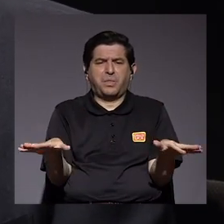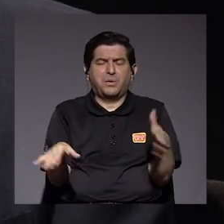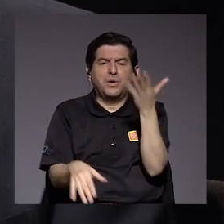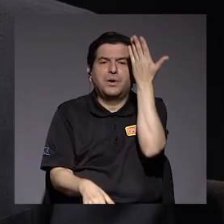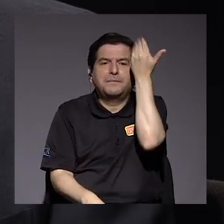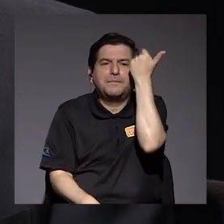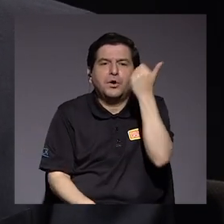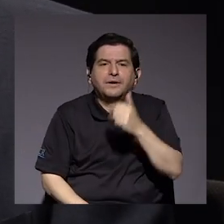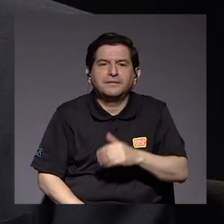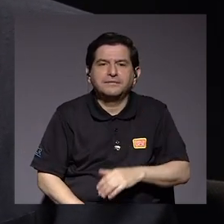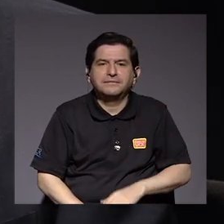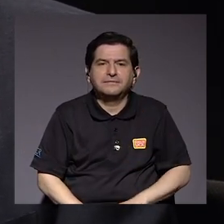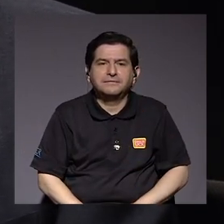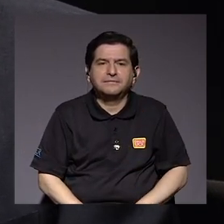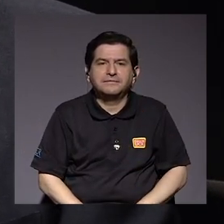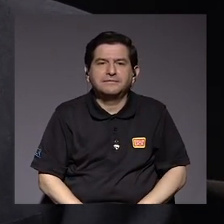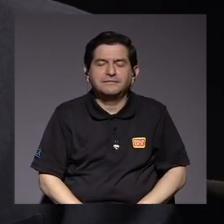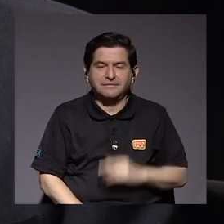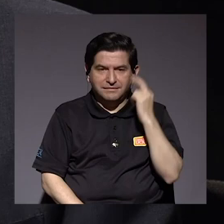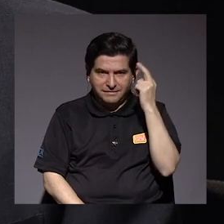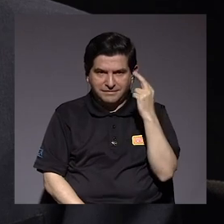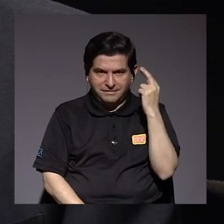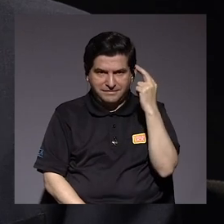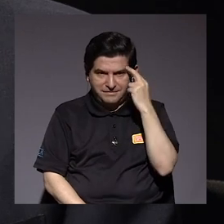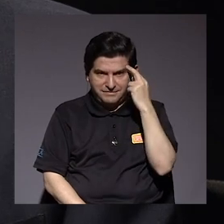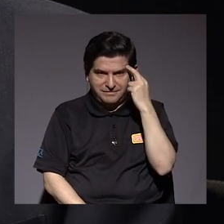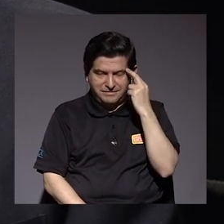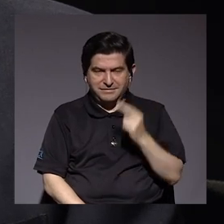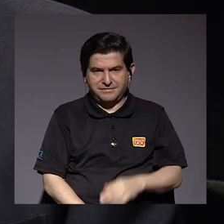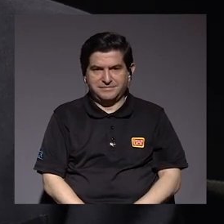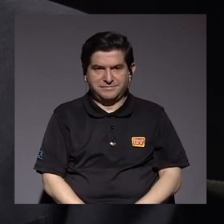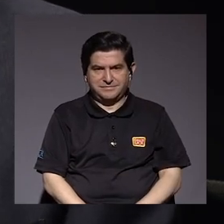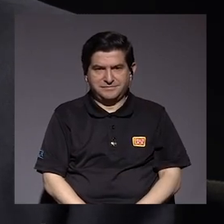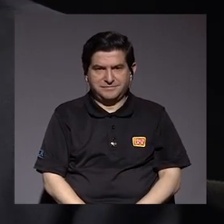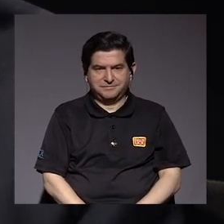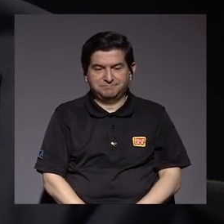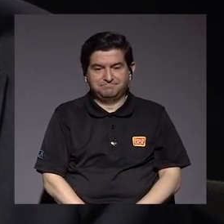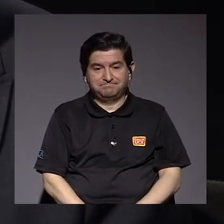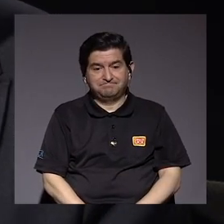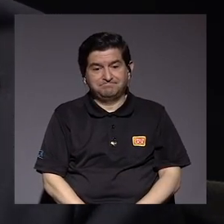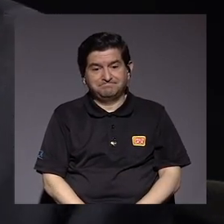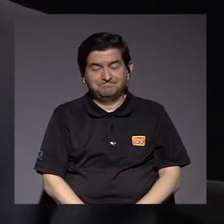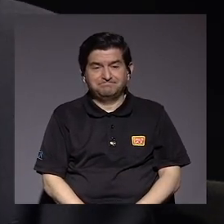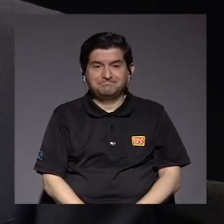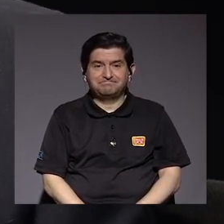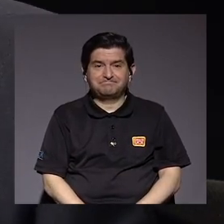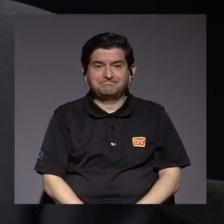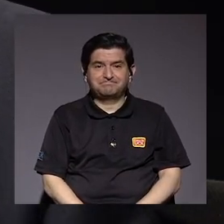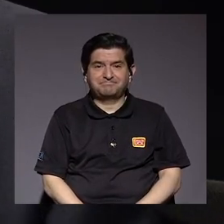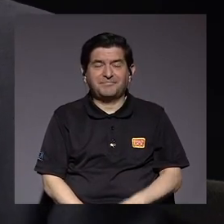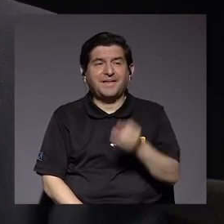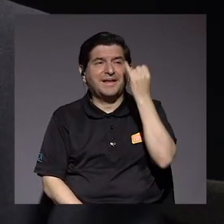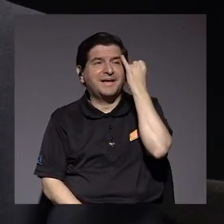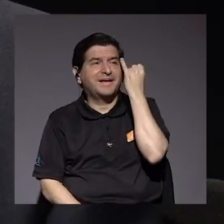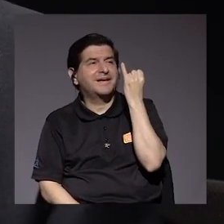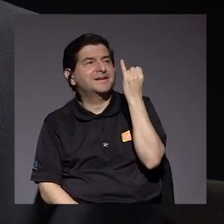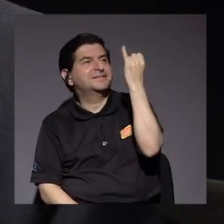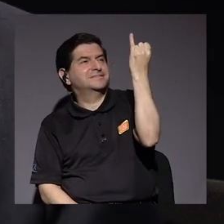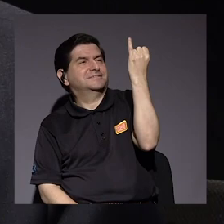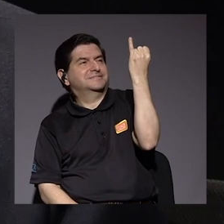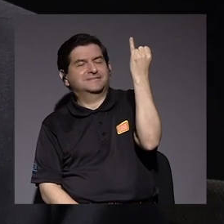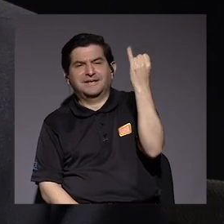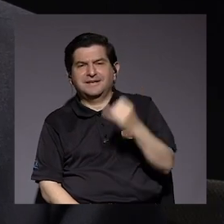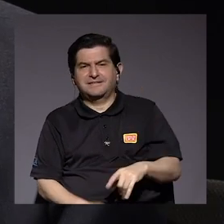y porque las desdibujaron las desdibujaron porque a ver este la